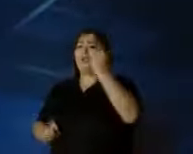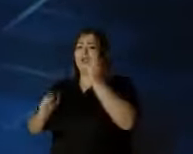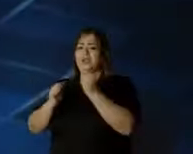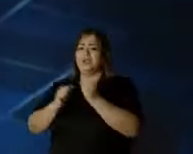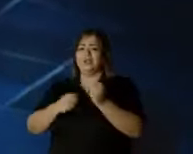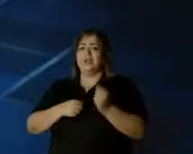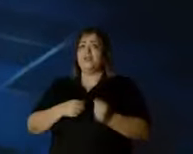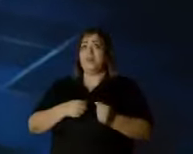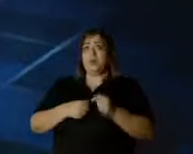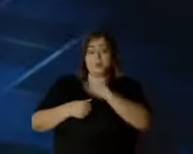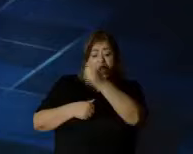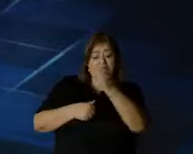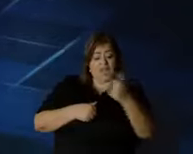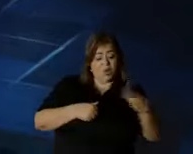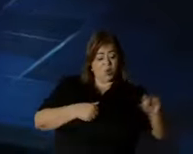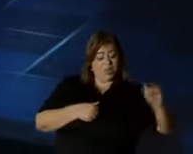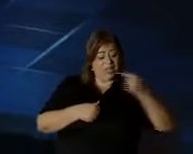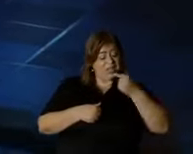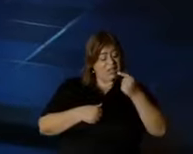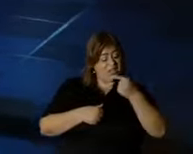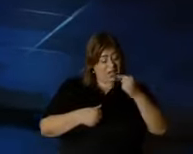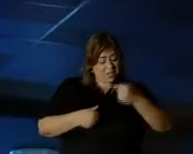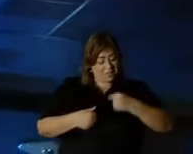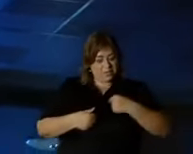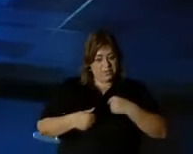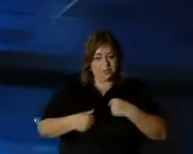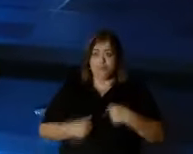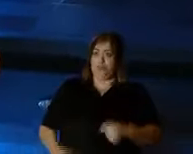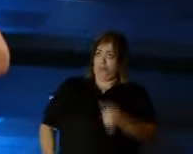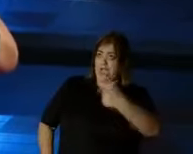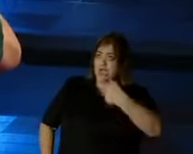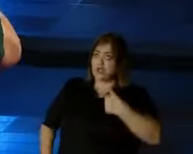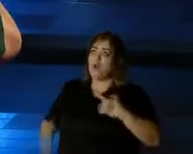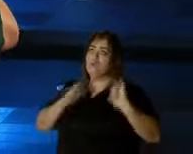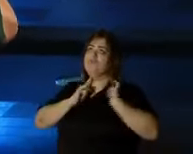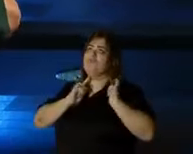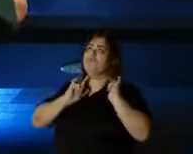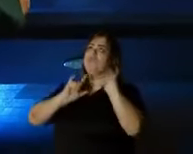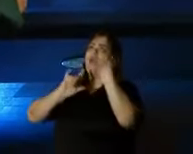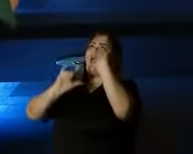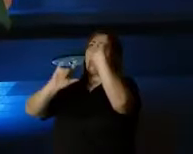de mí, alabanza, que te amo